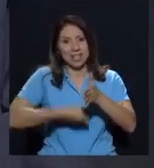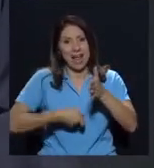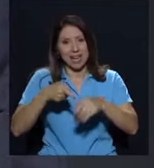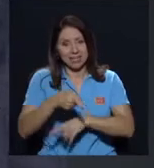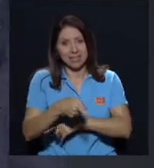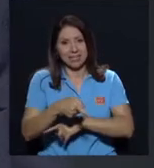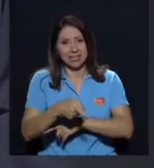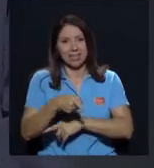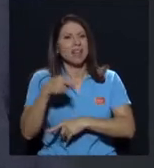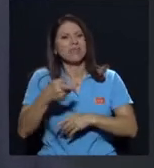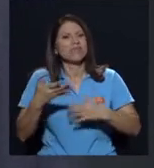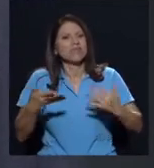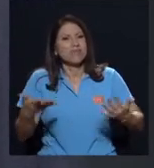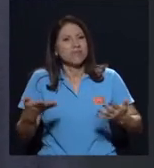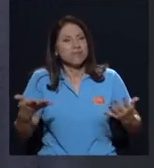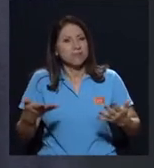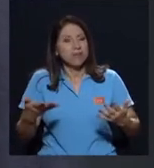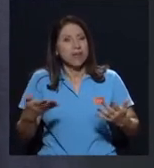es